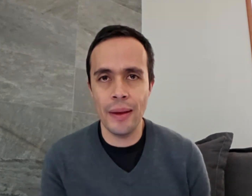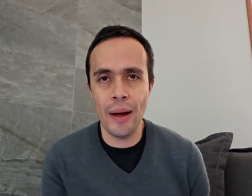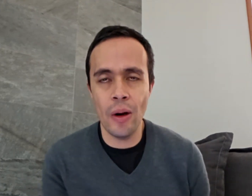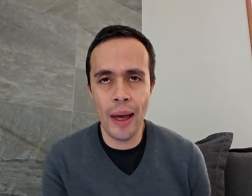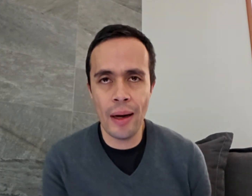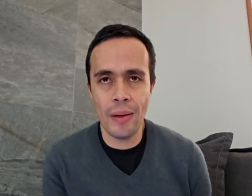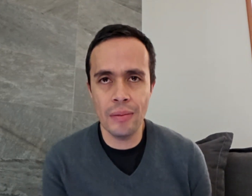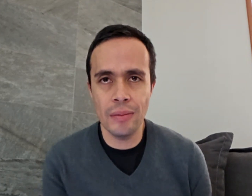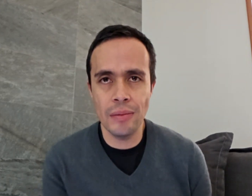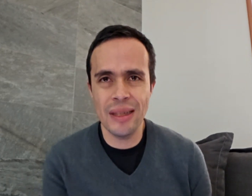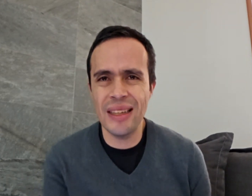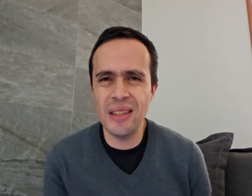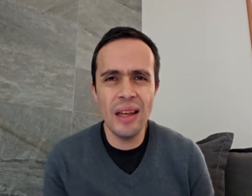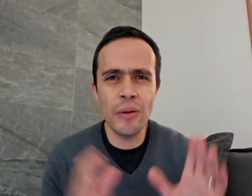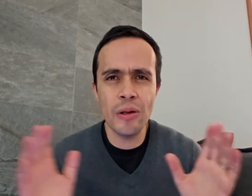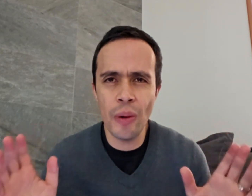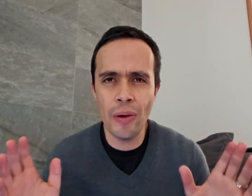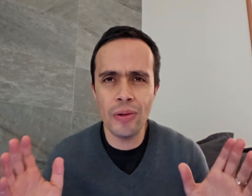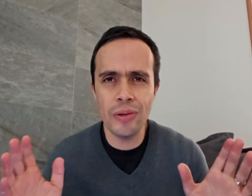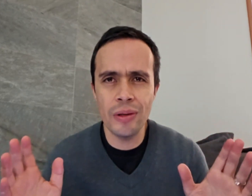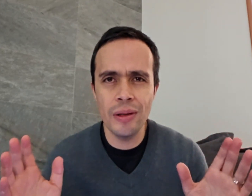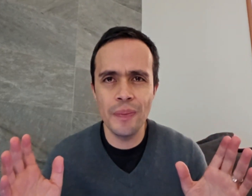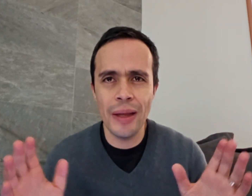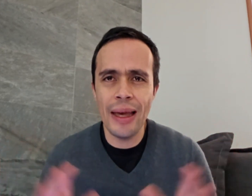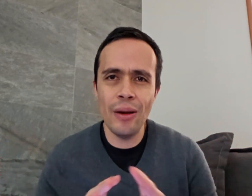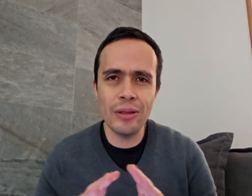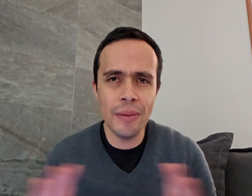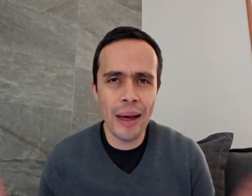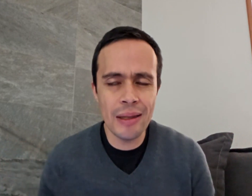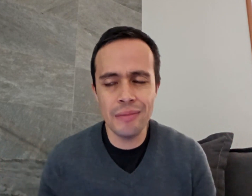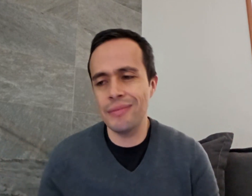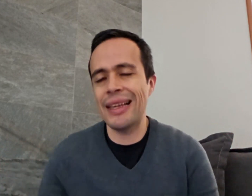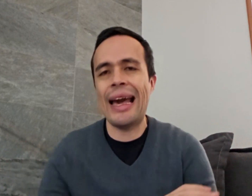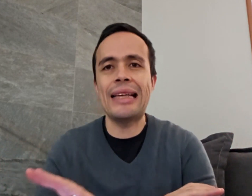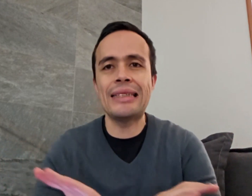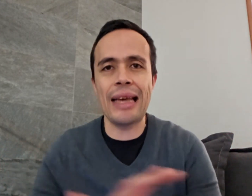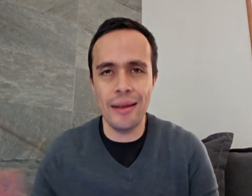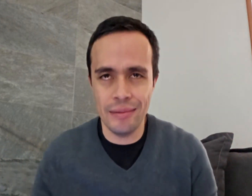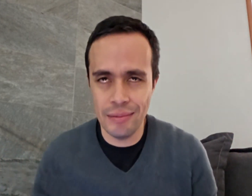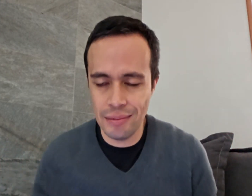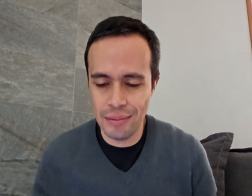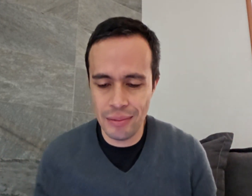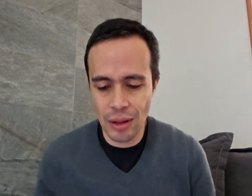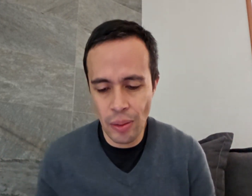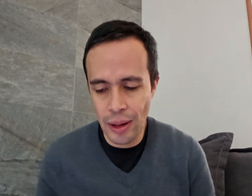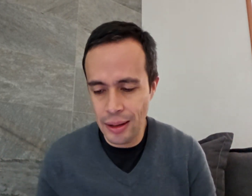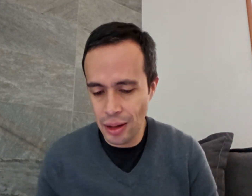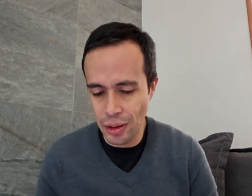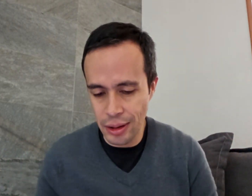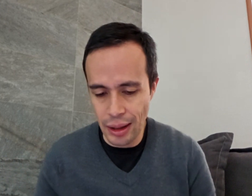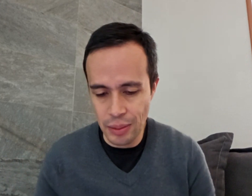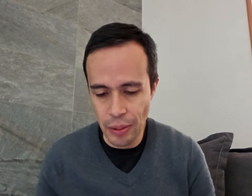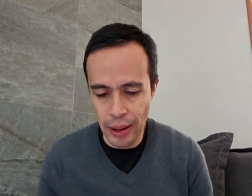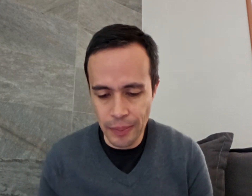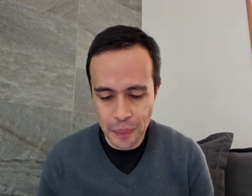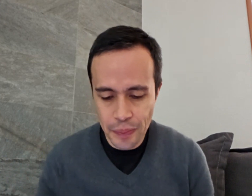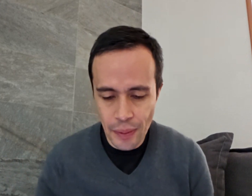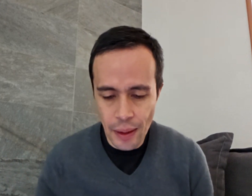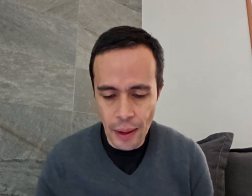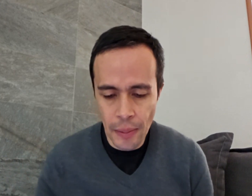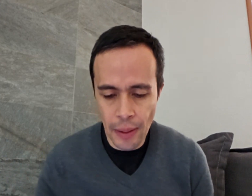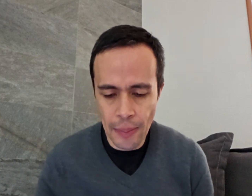método de gobierno. Que decidan unos pocos y los demás, que se. No voy a decir groserías, pero